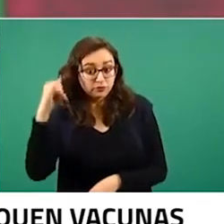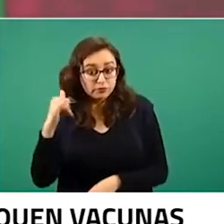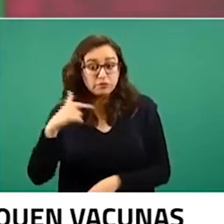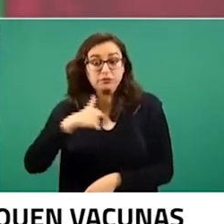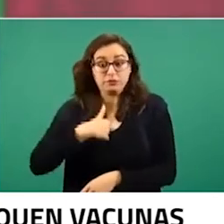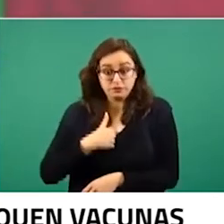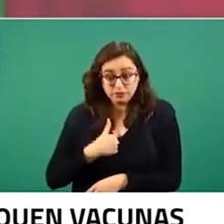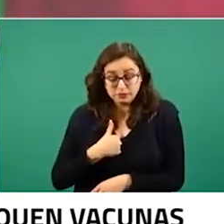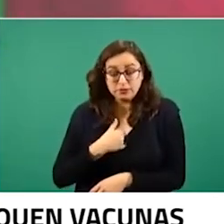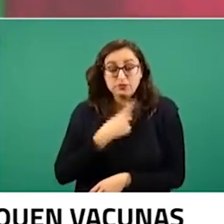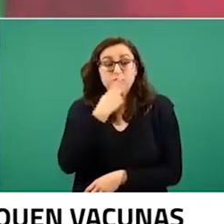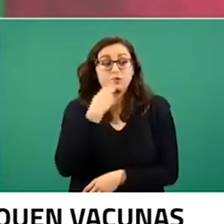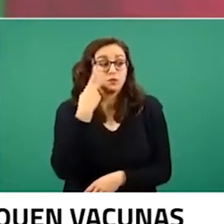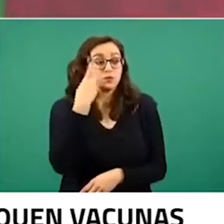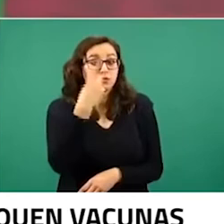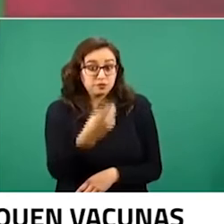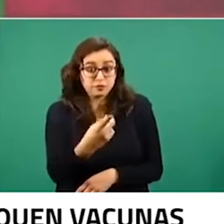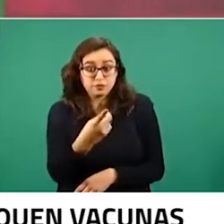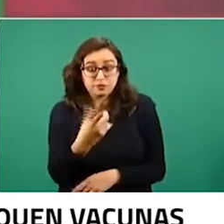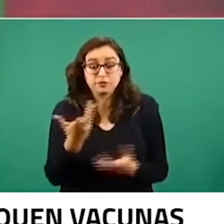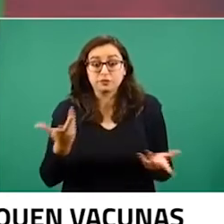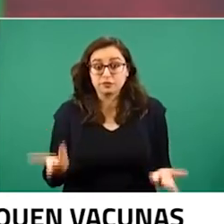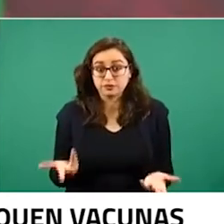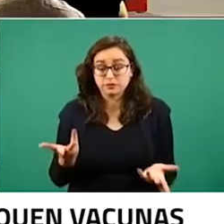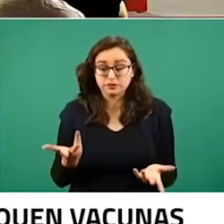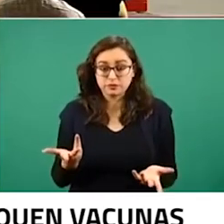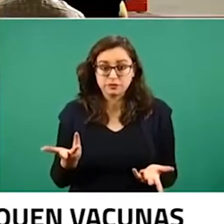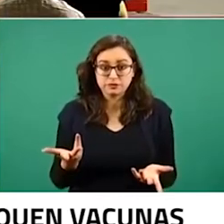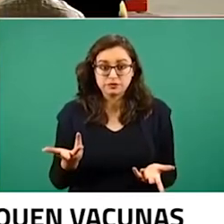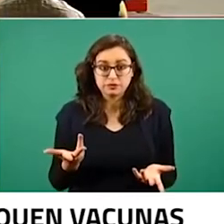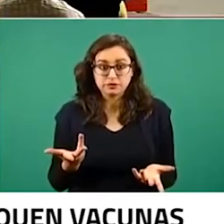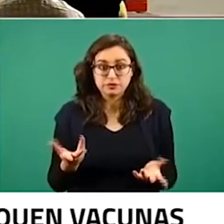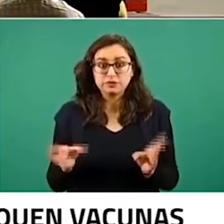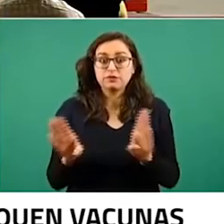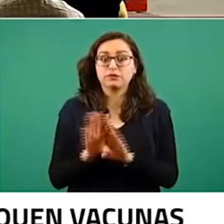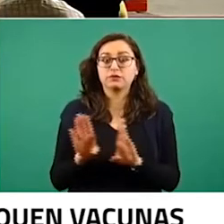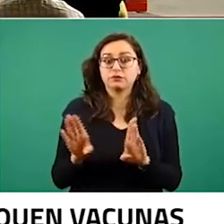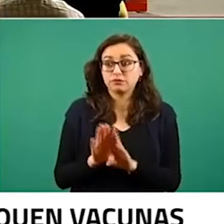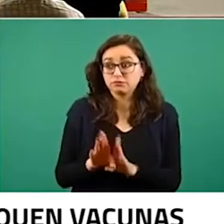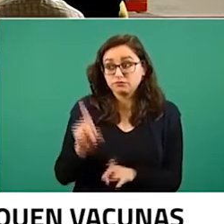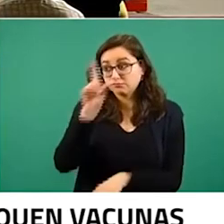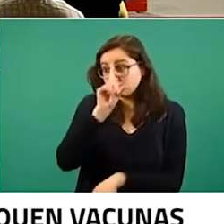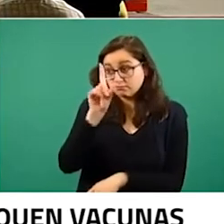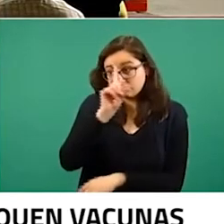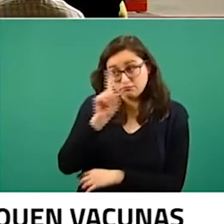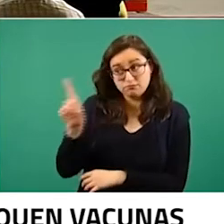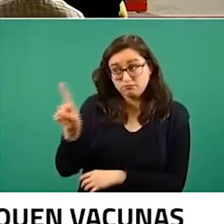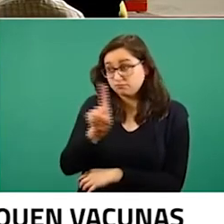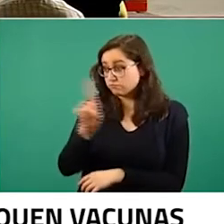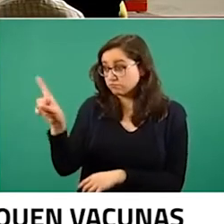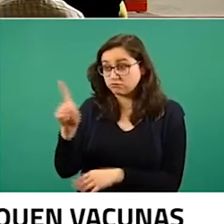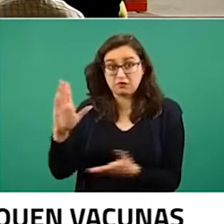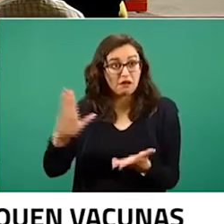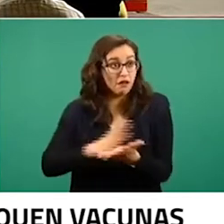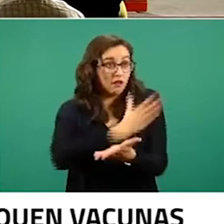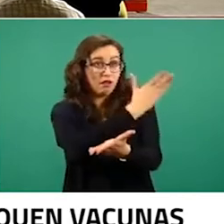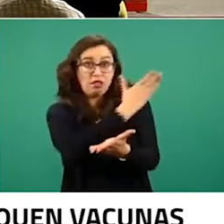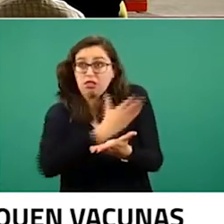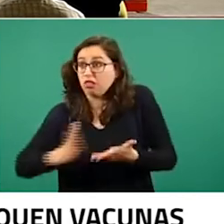vista técnico, el lineamiento es recomendar que eso no se haga, que eso no se haga,